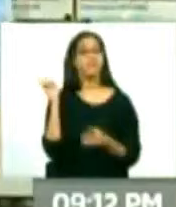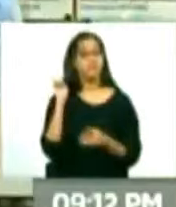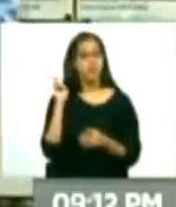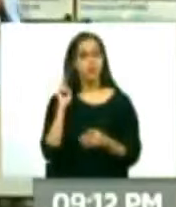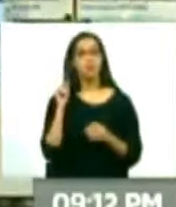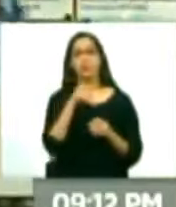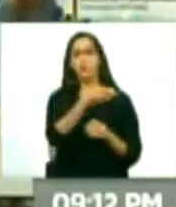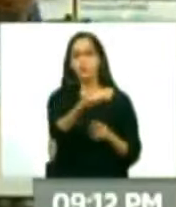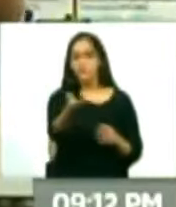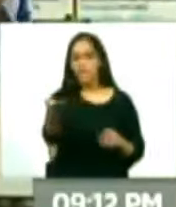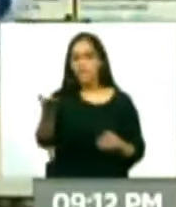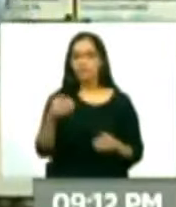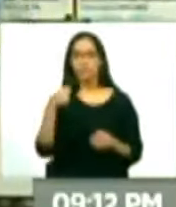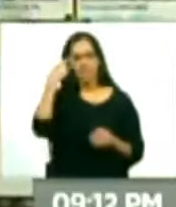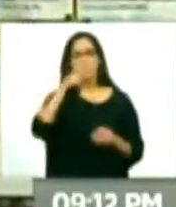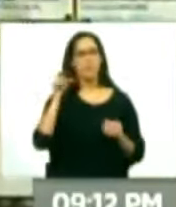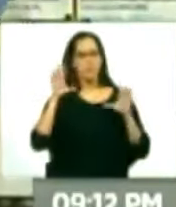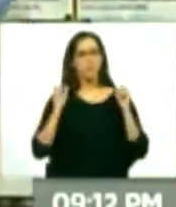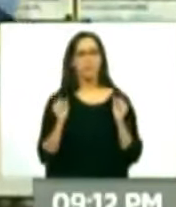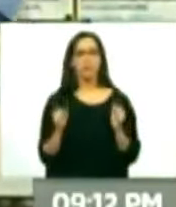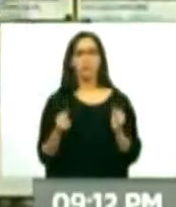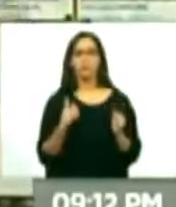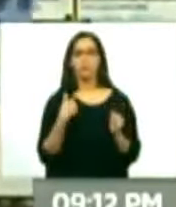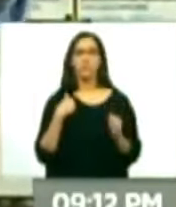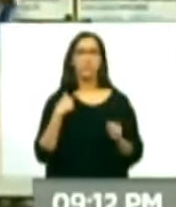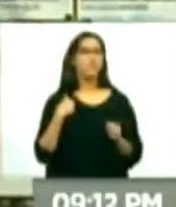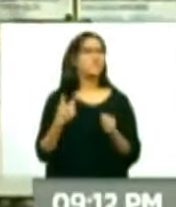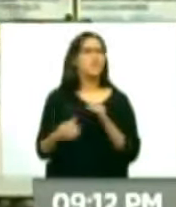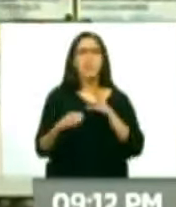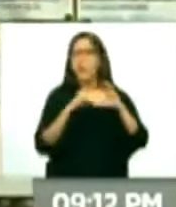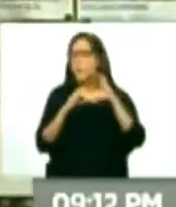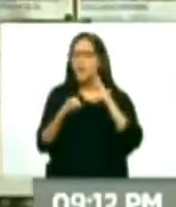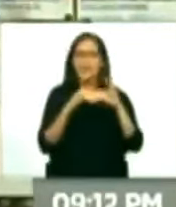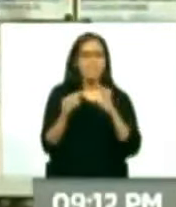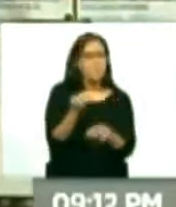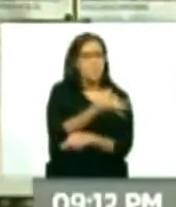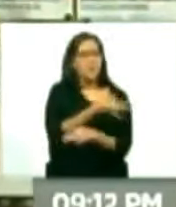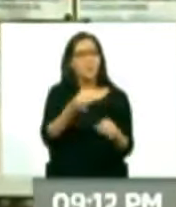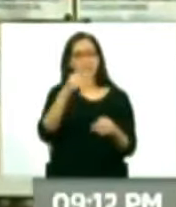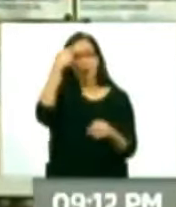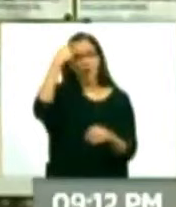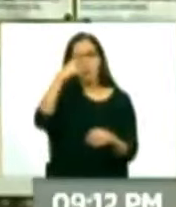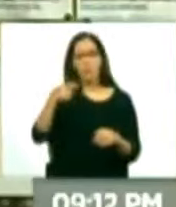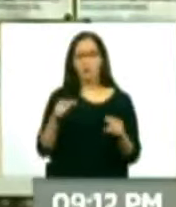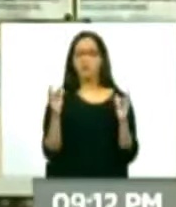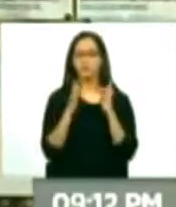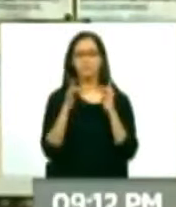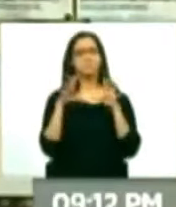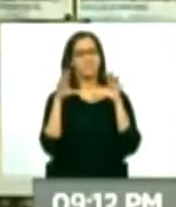ustedes. El pueblo entendió. Yo tengo una manera de comunicarme, no sé por qué, pero tengo una manera de comunicarme con el pueblo.